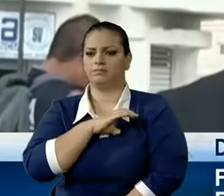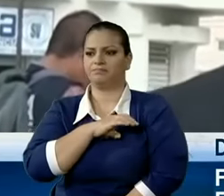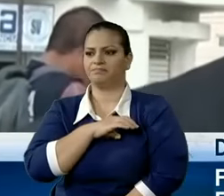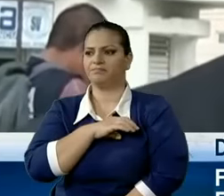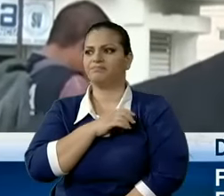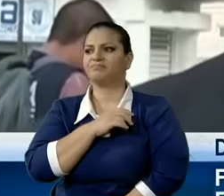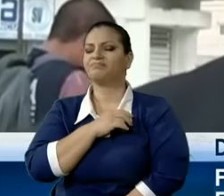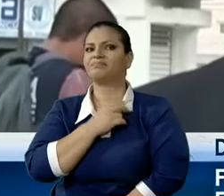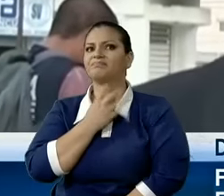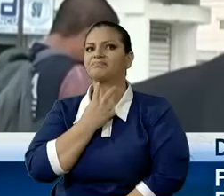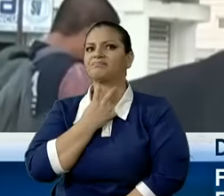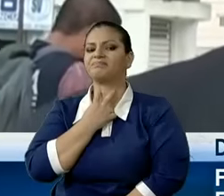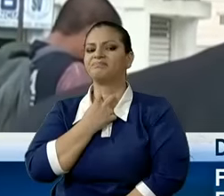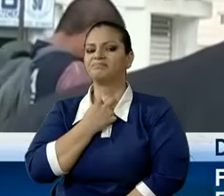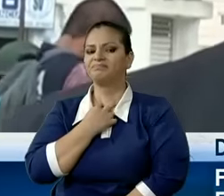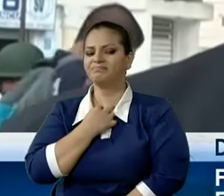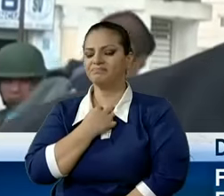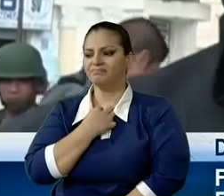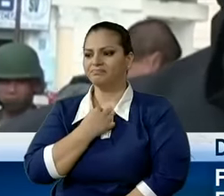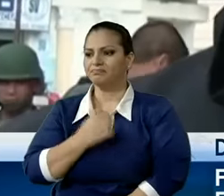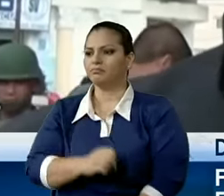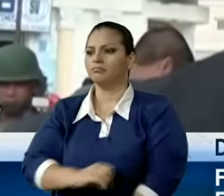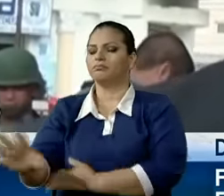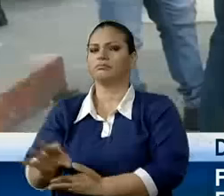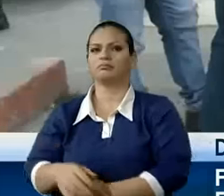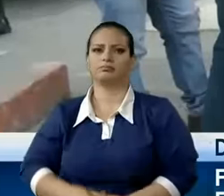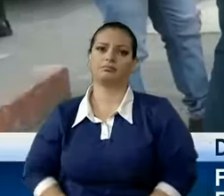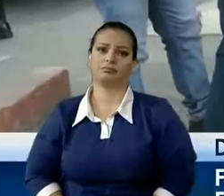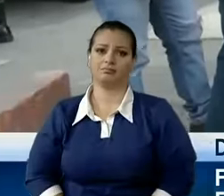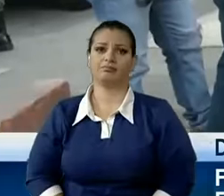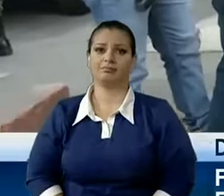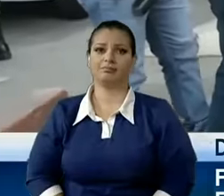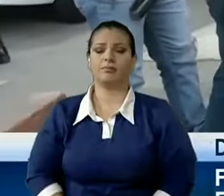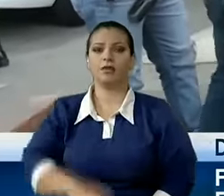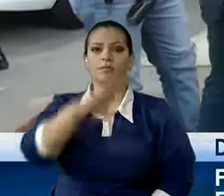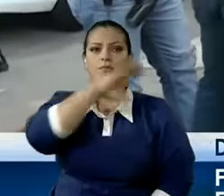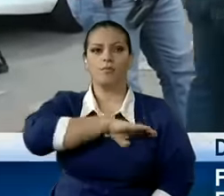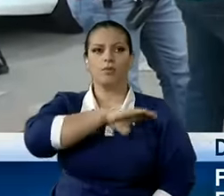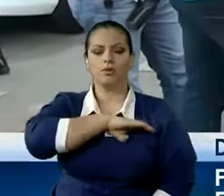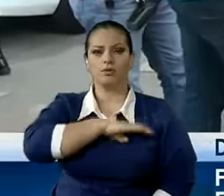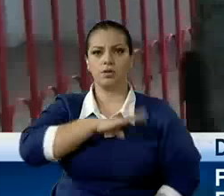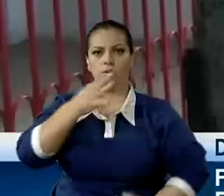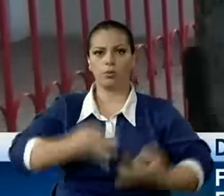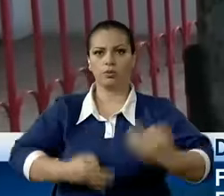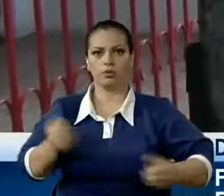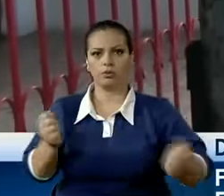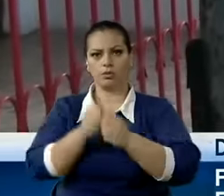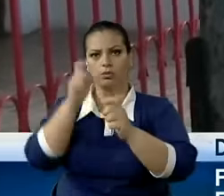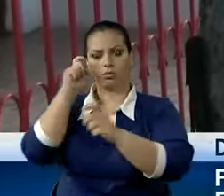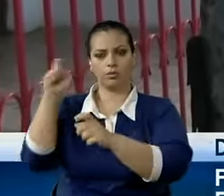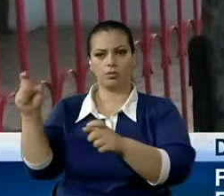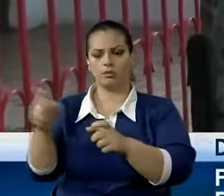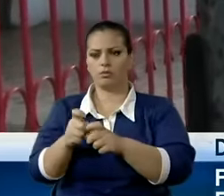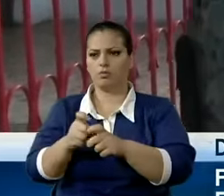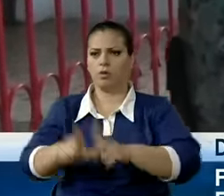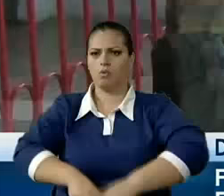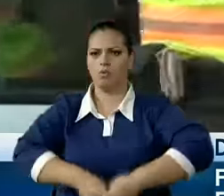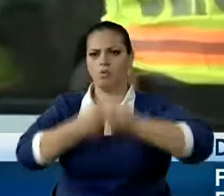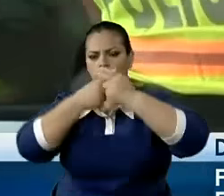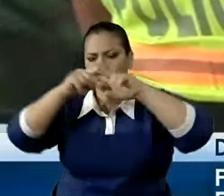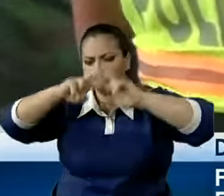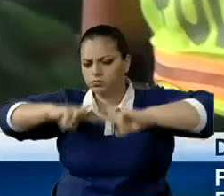armamento es dotado para personas que se dedican a delinquir. Personal de la policía judicial y fiscal de turno iniciaron las